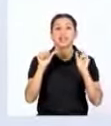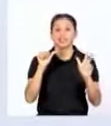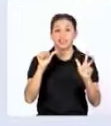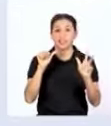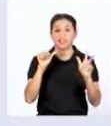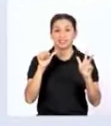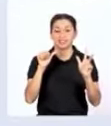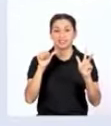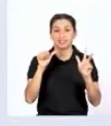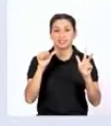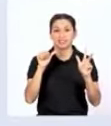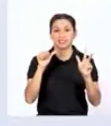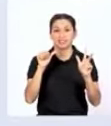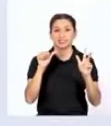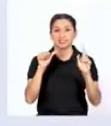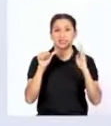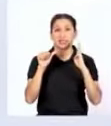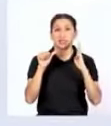A3.